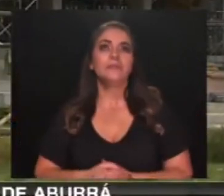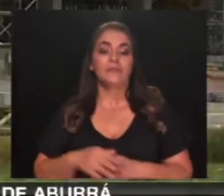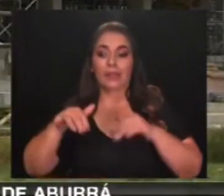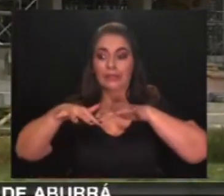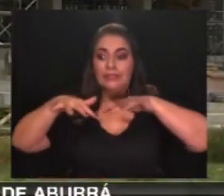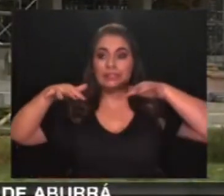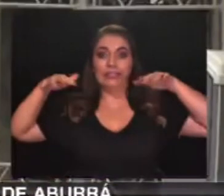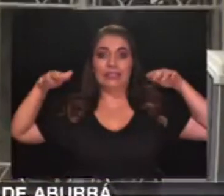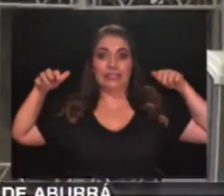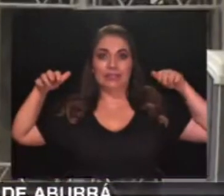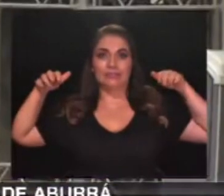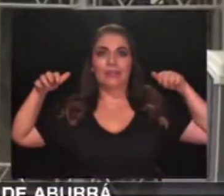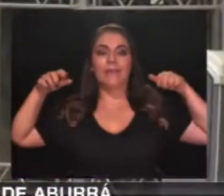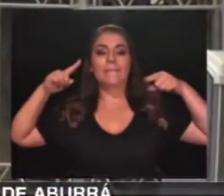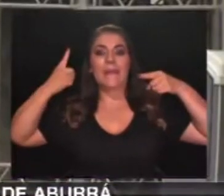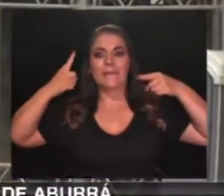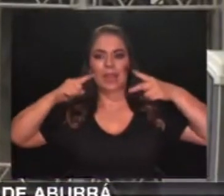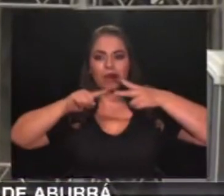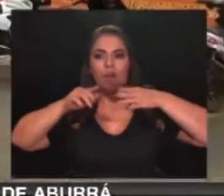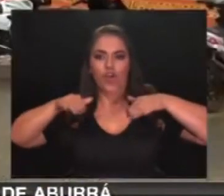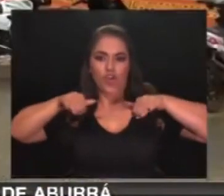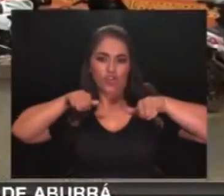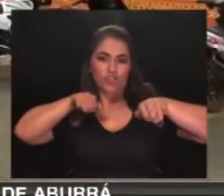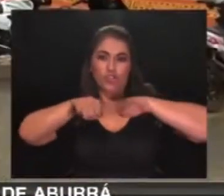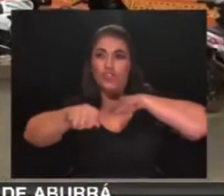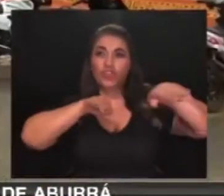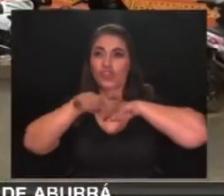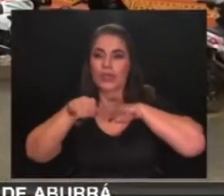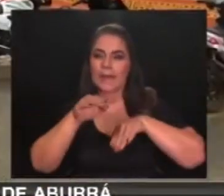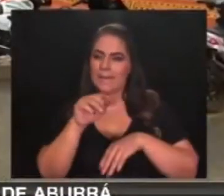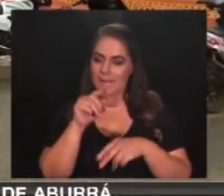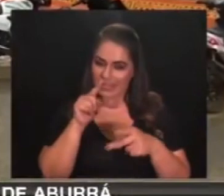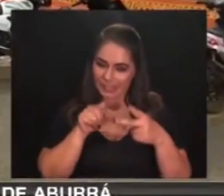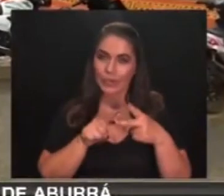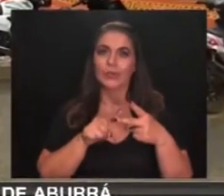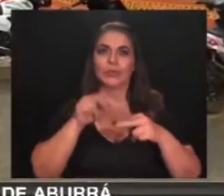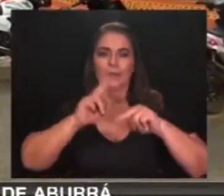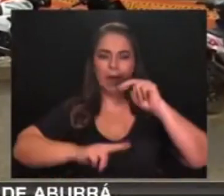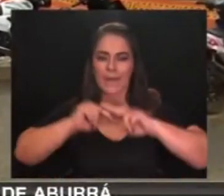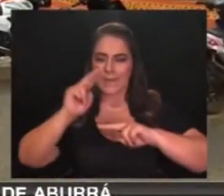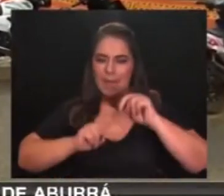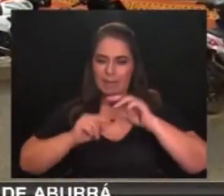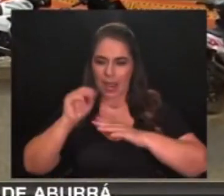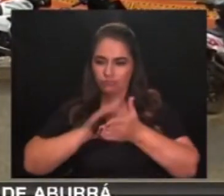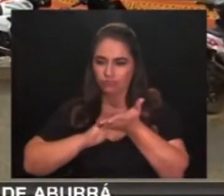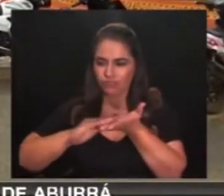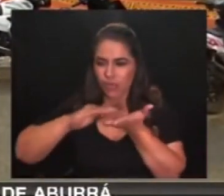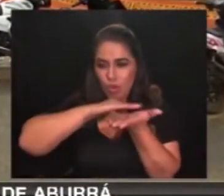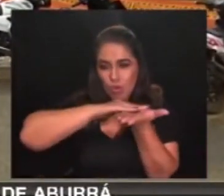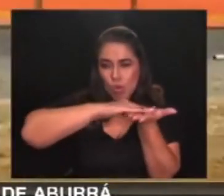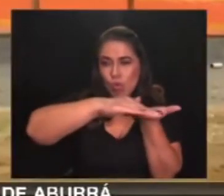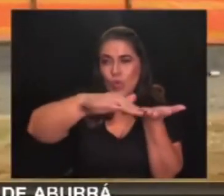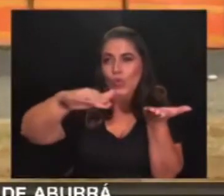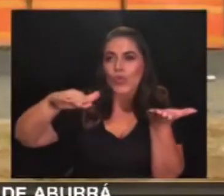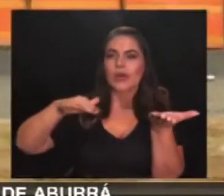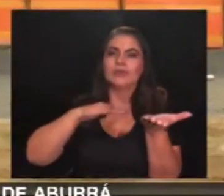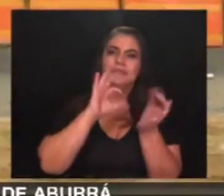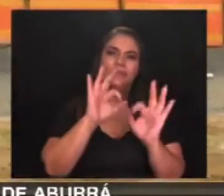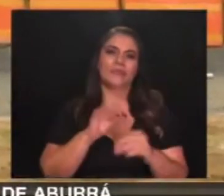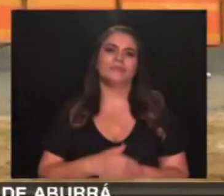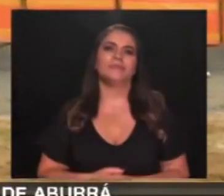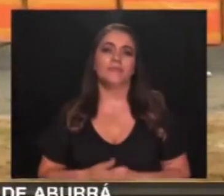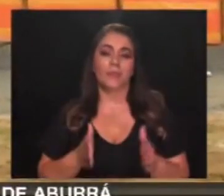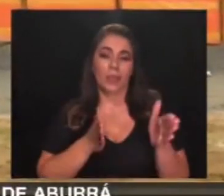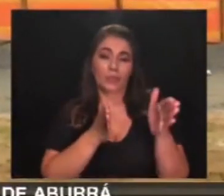principal, que incluye los pits, así como los cerramientos, serán los focos de trabajo previo a la elaboración de una nueva capa a la pista principal, que tiene